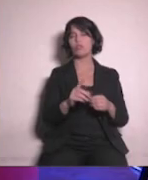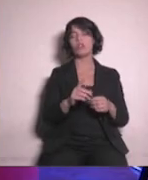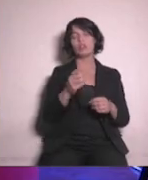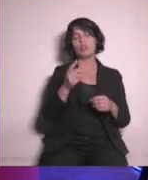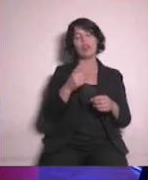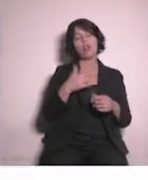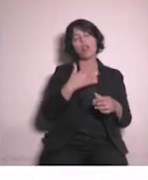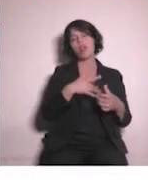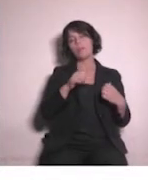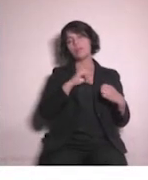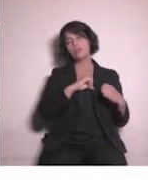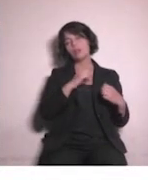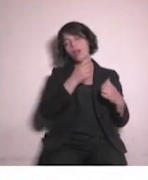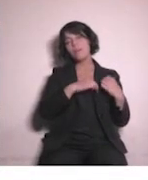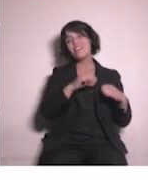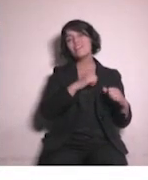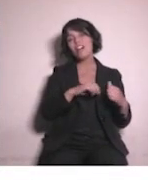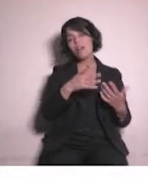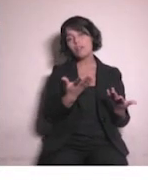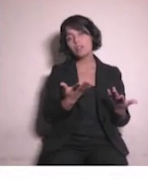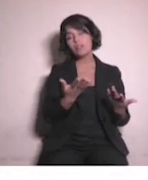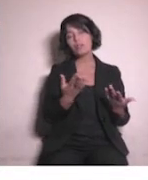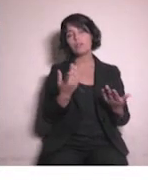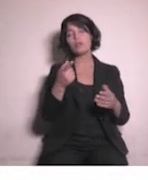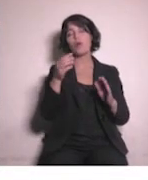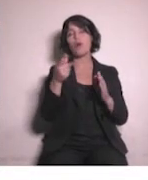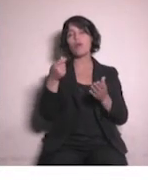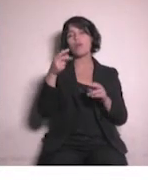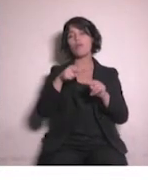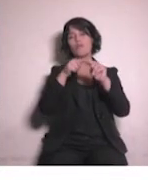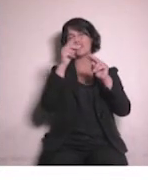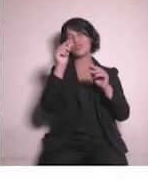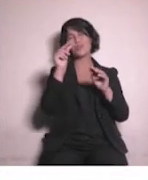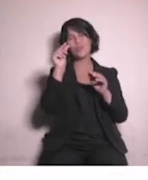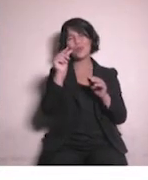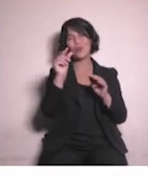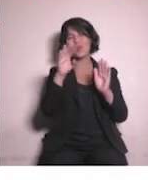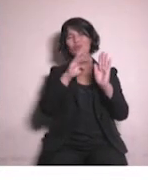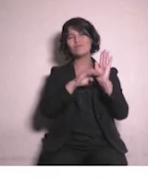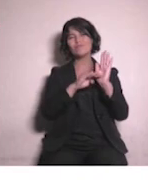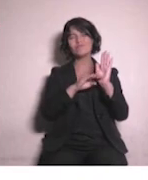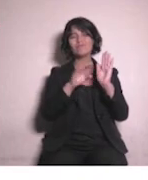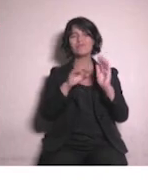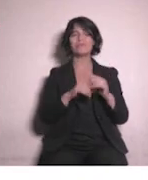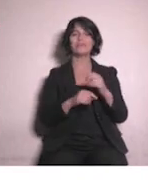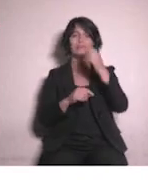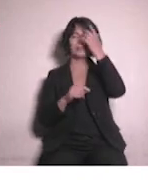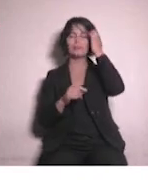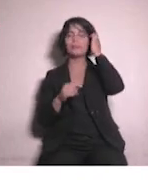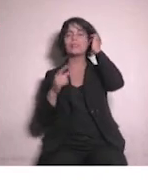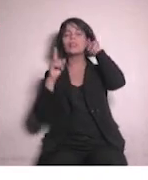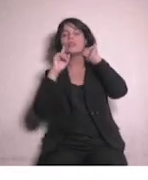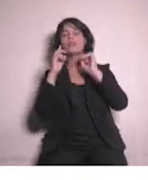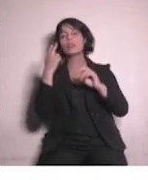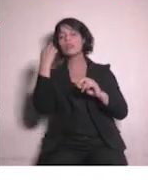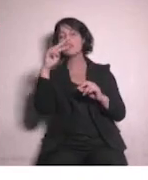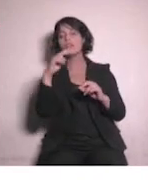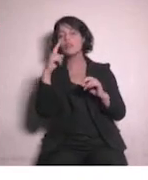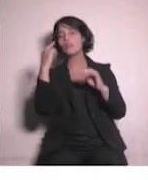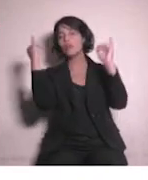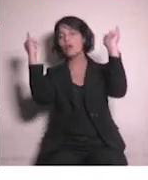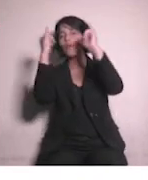Lamentablemente, los saldos son bajísimos y el monto es muy bajo. Tendríamos que ver alguna